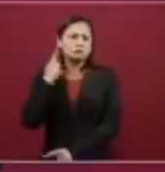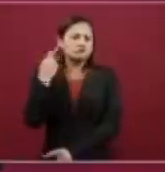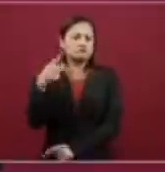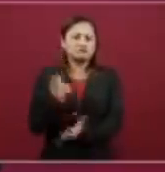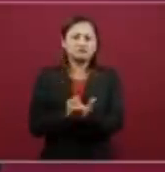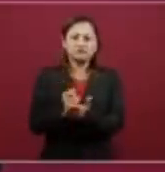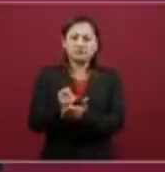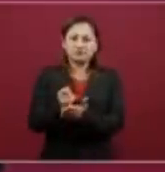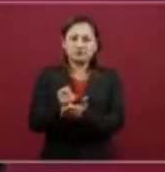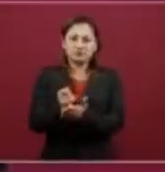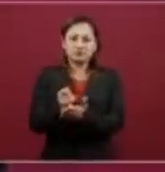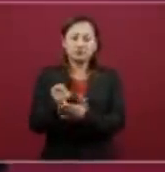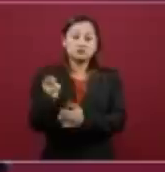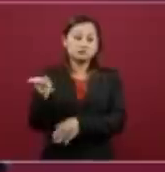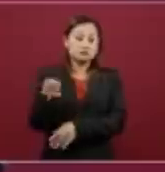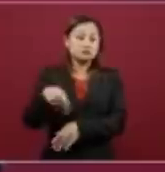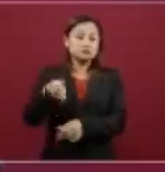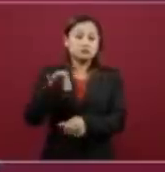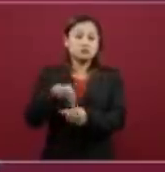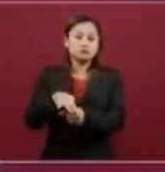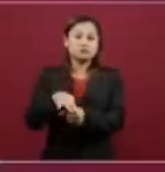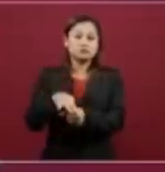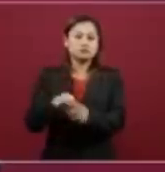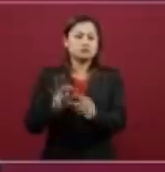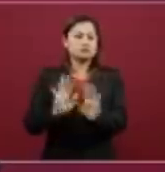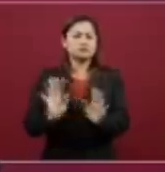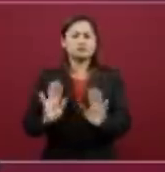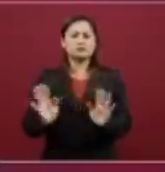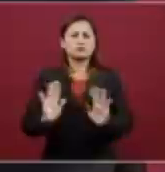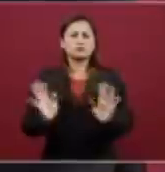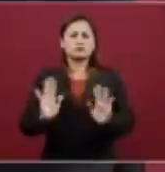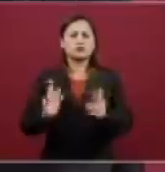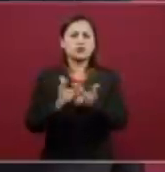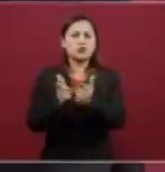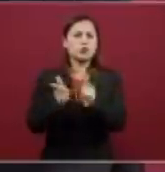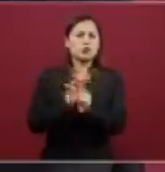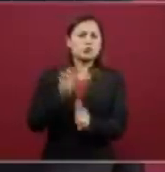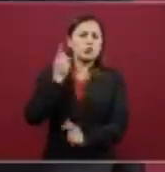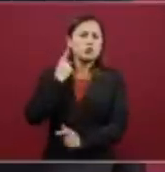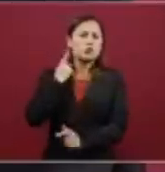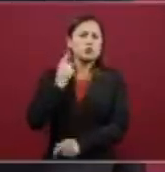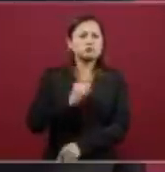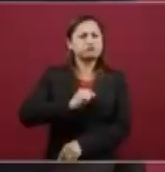No tenemos preferencias, no tenemos partidos,